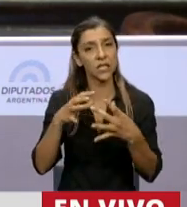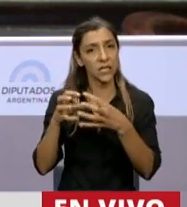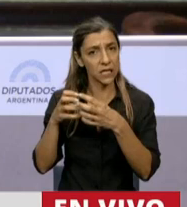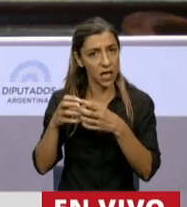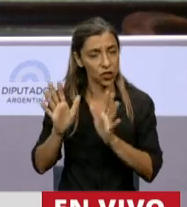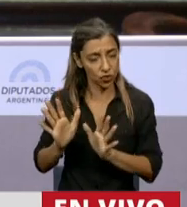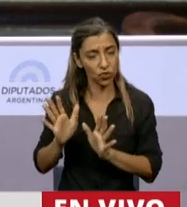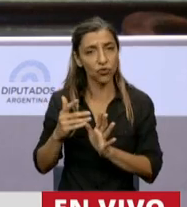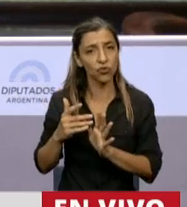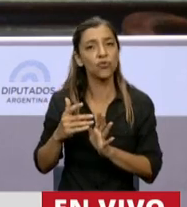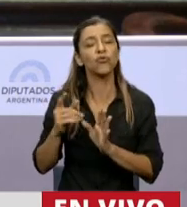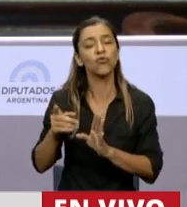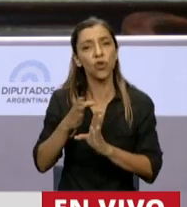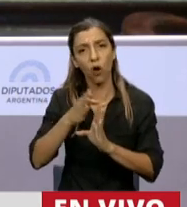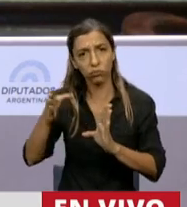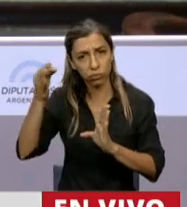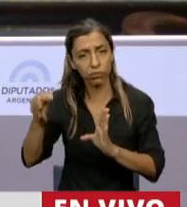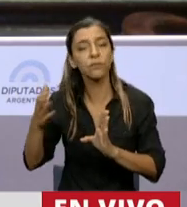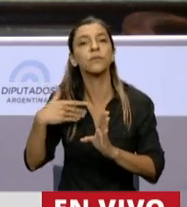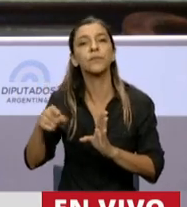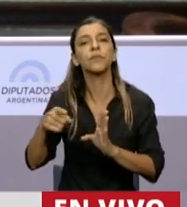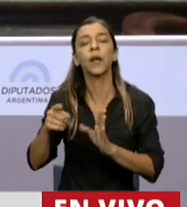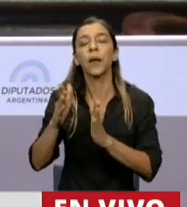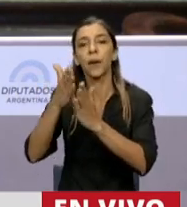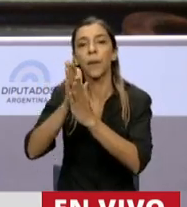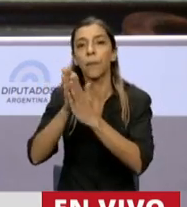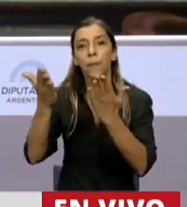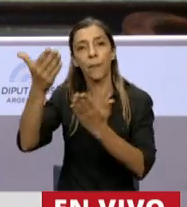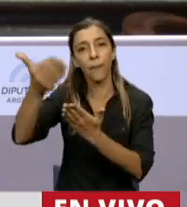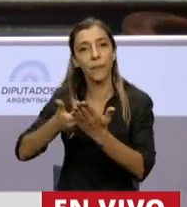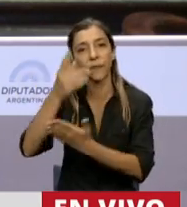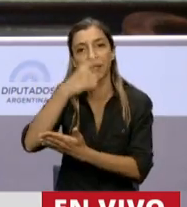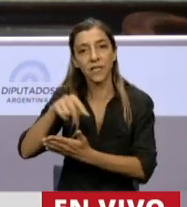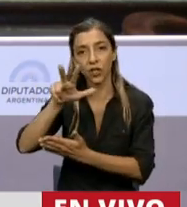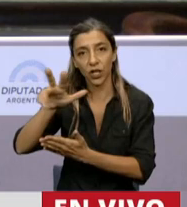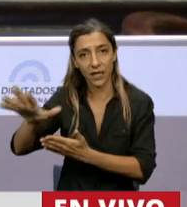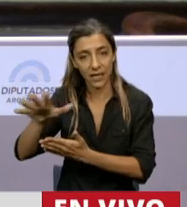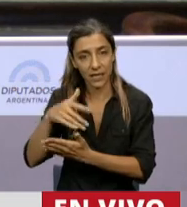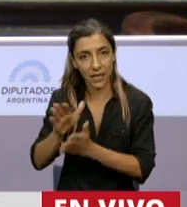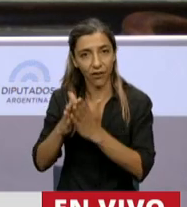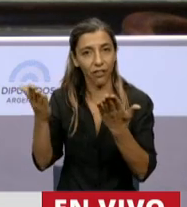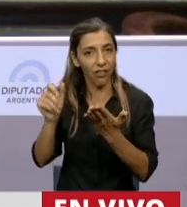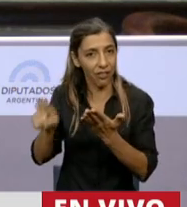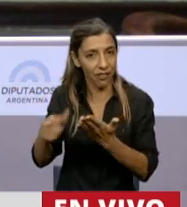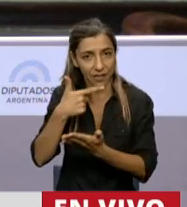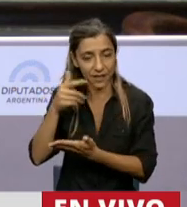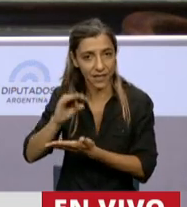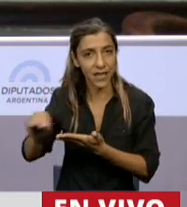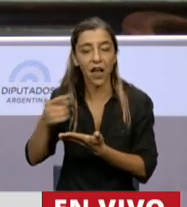página 175, diario de sesiones del Senado. Se está poniendo en votación una ley